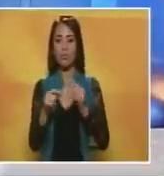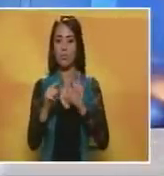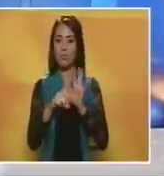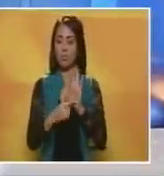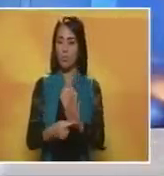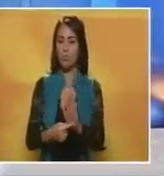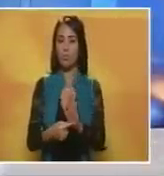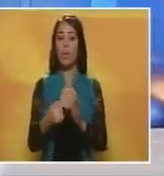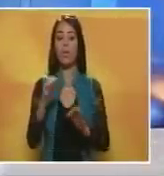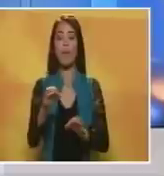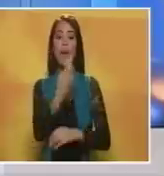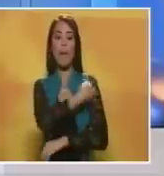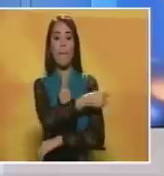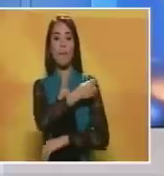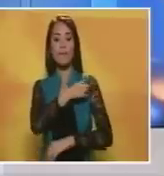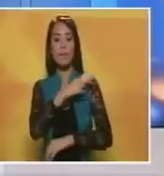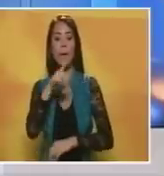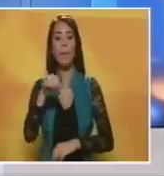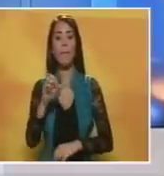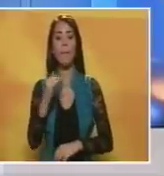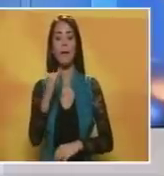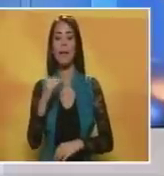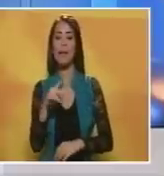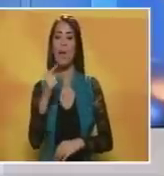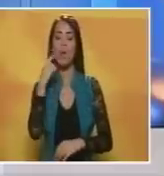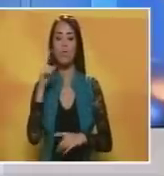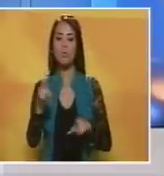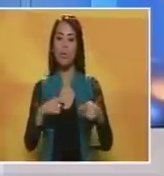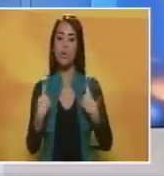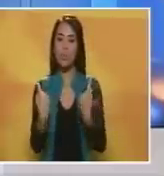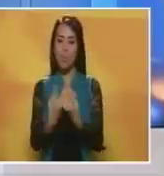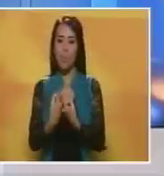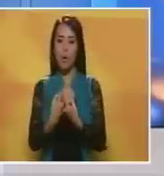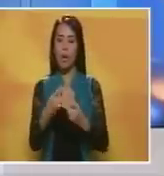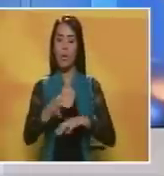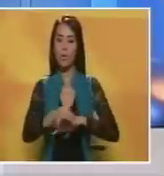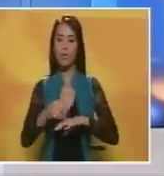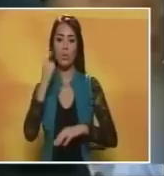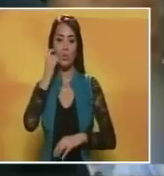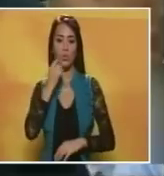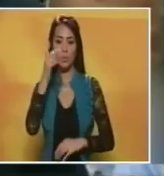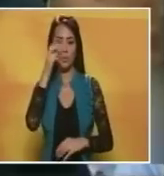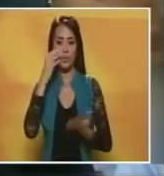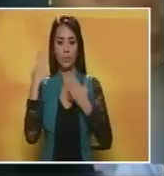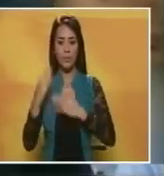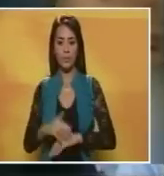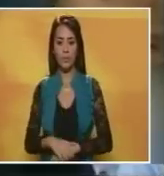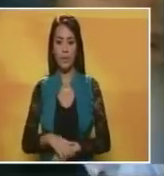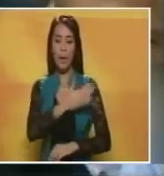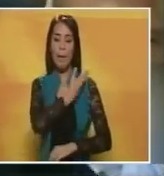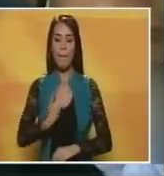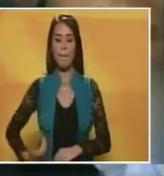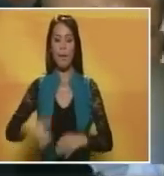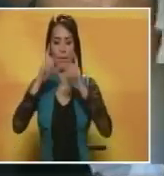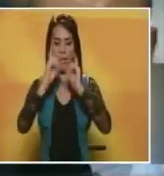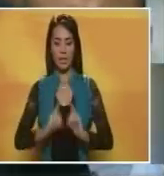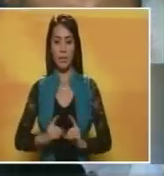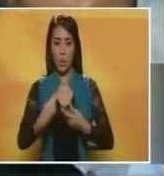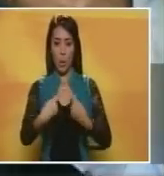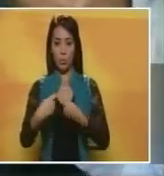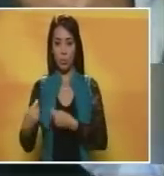dotación del hospital miguel pérez de león y la red de ambulatorios del municipio sucre escuchemos el presidente decidió invertir